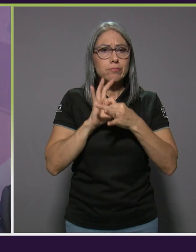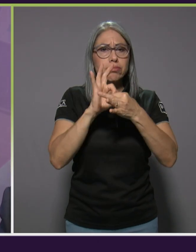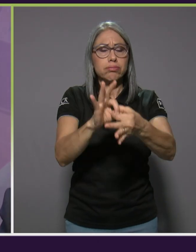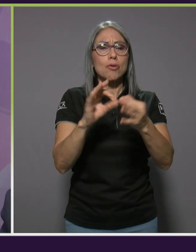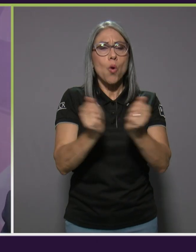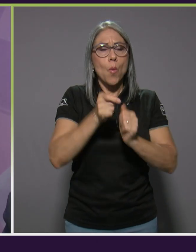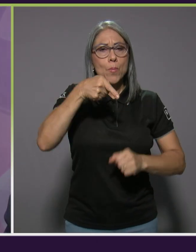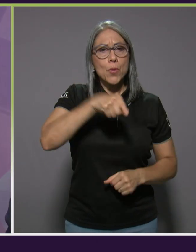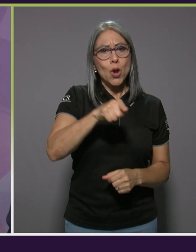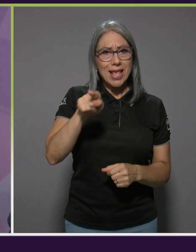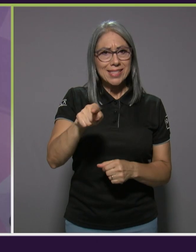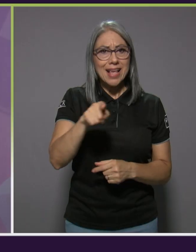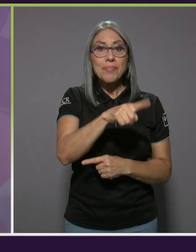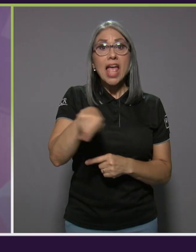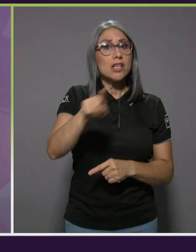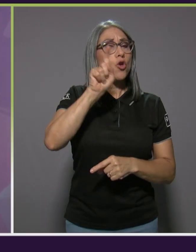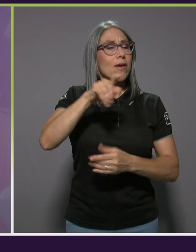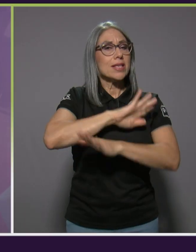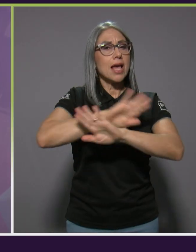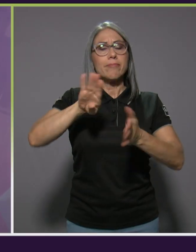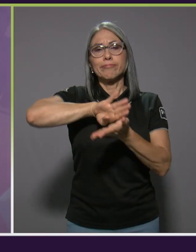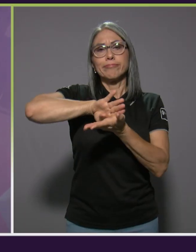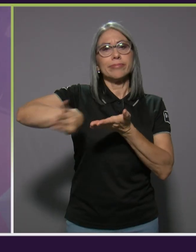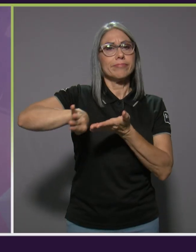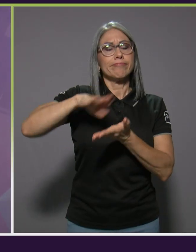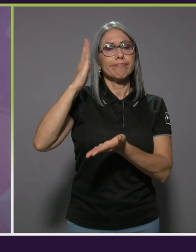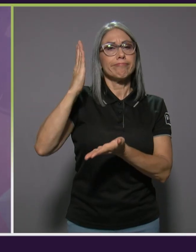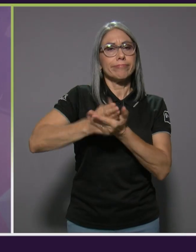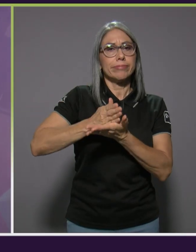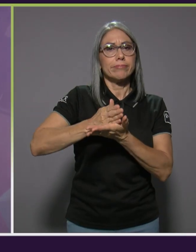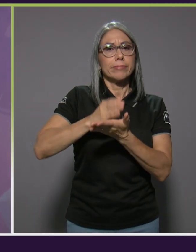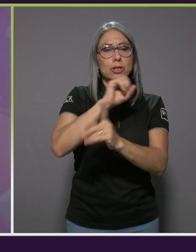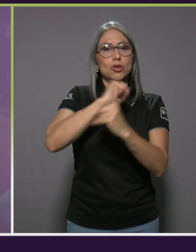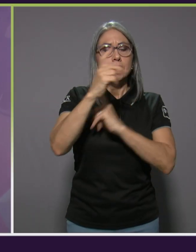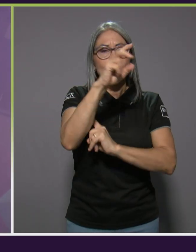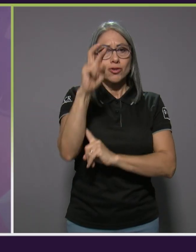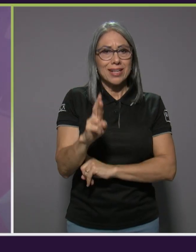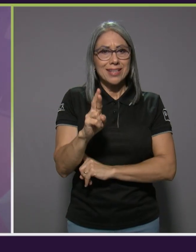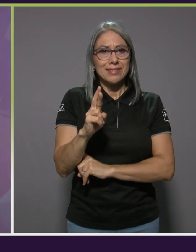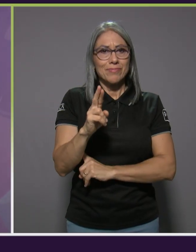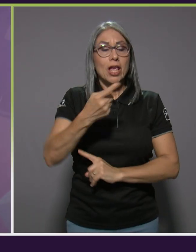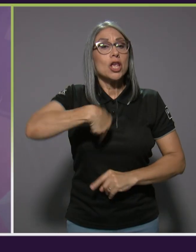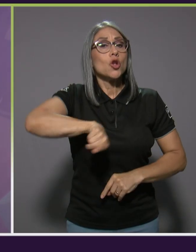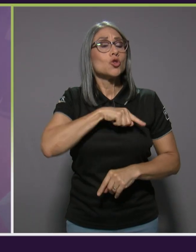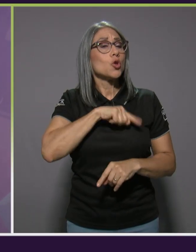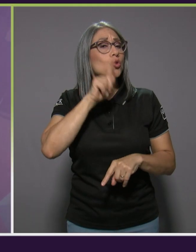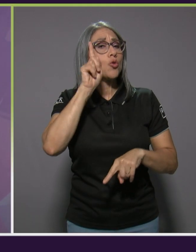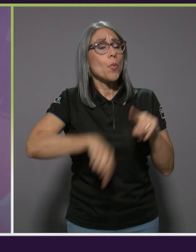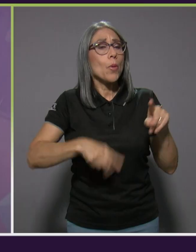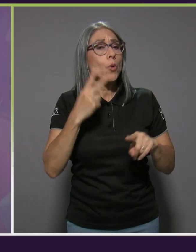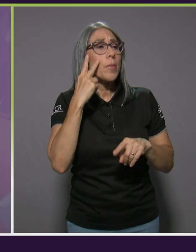debemos erradicarlo de la sociedad costarricense y tampoco, María Fernanda, podemos naturalizar una